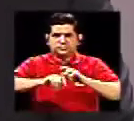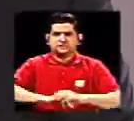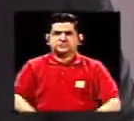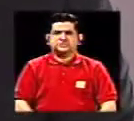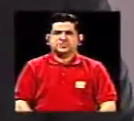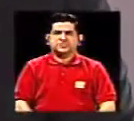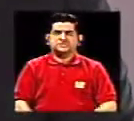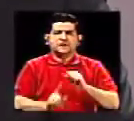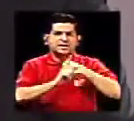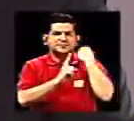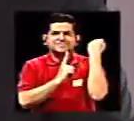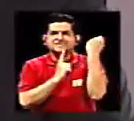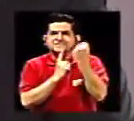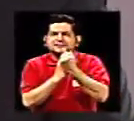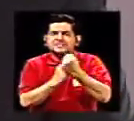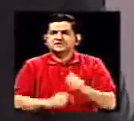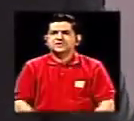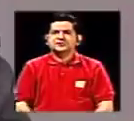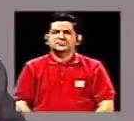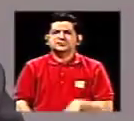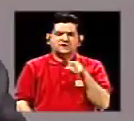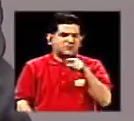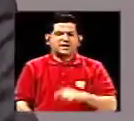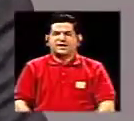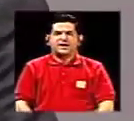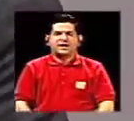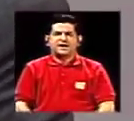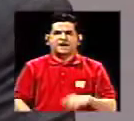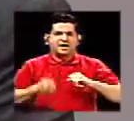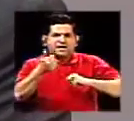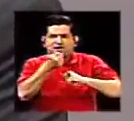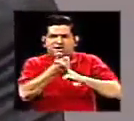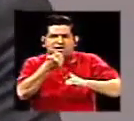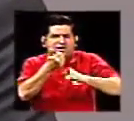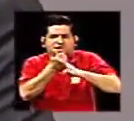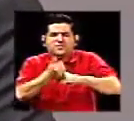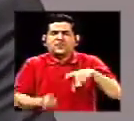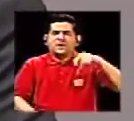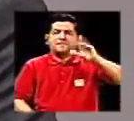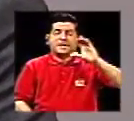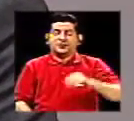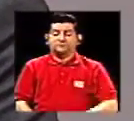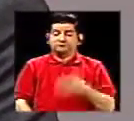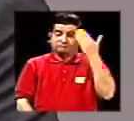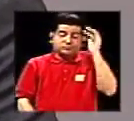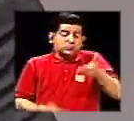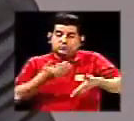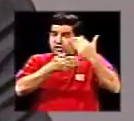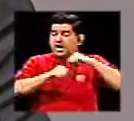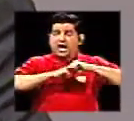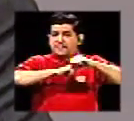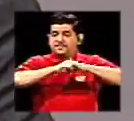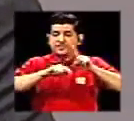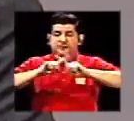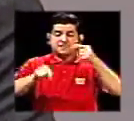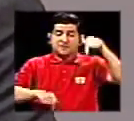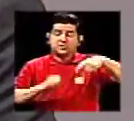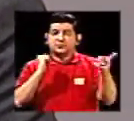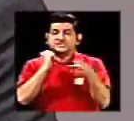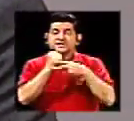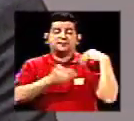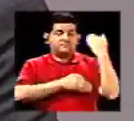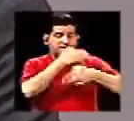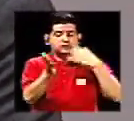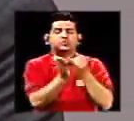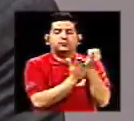el levantamiento del respaldo al PAC? Bueno, yo no sé si en otras campañas, pero en esta nosotros nos hicimos acompañar de un